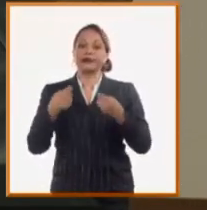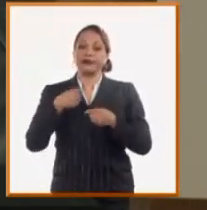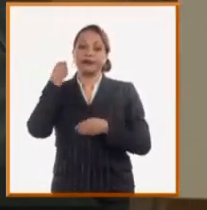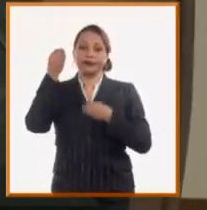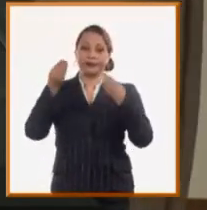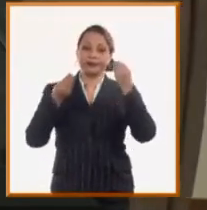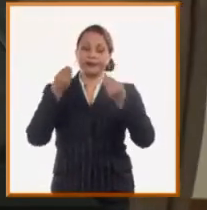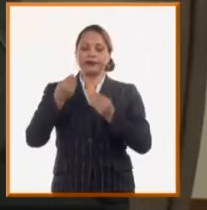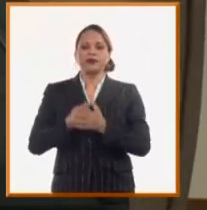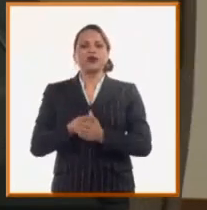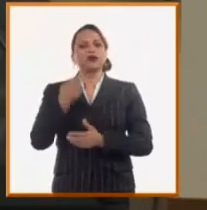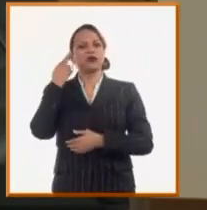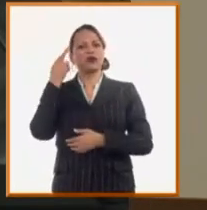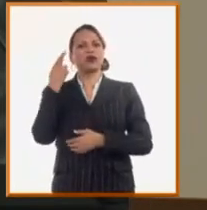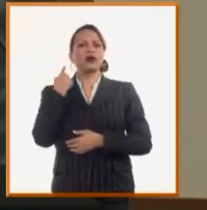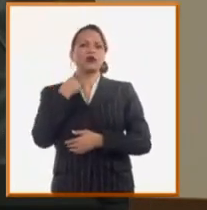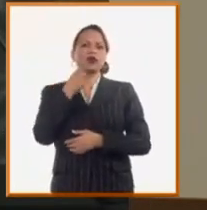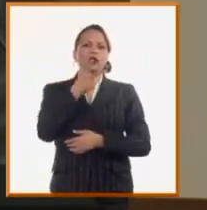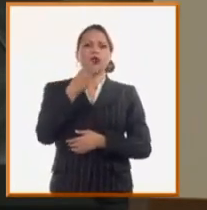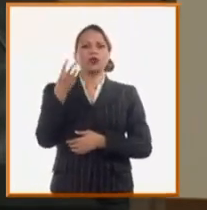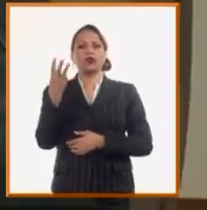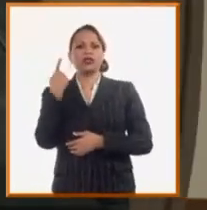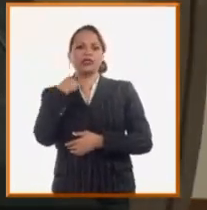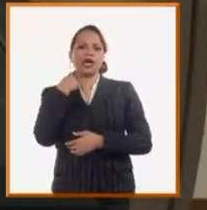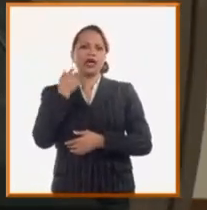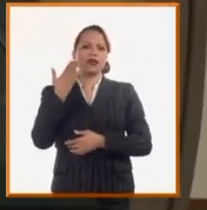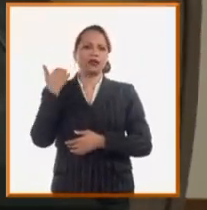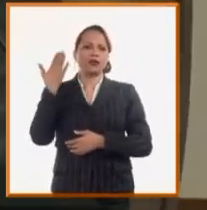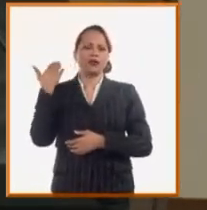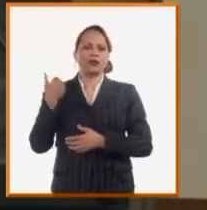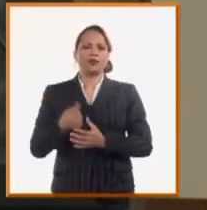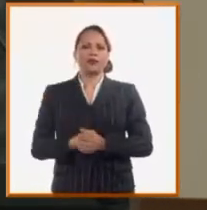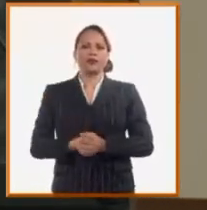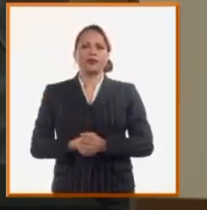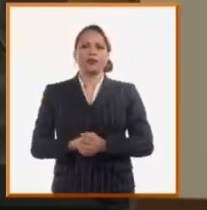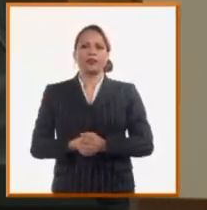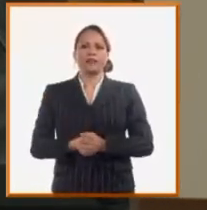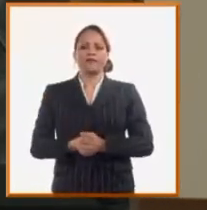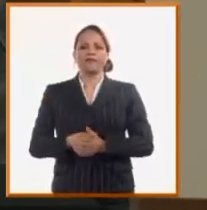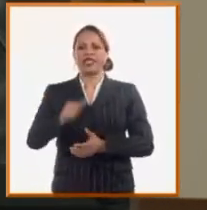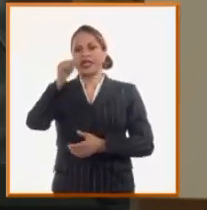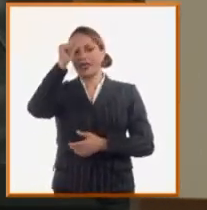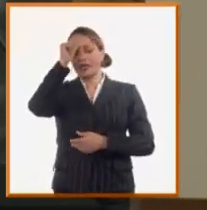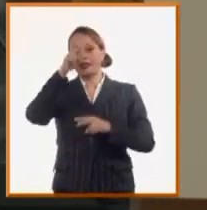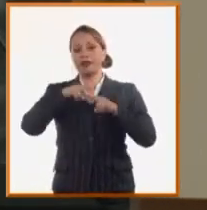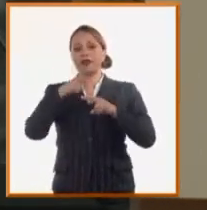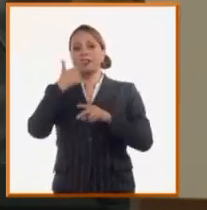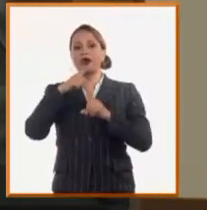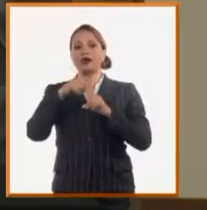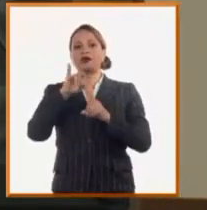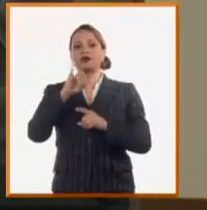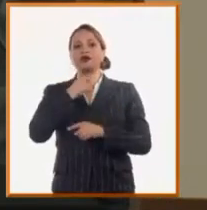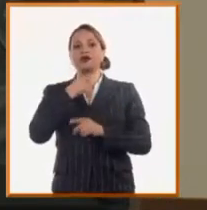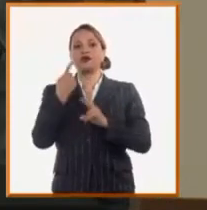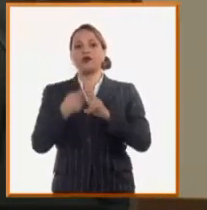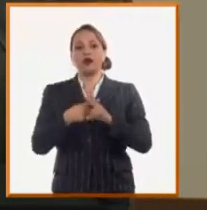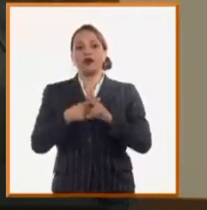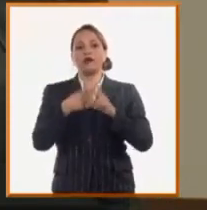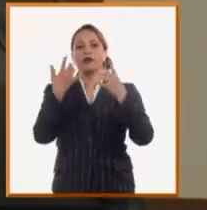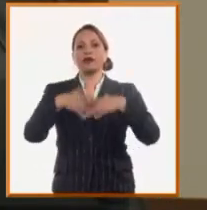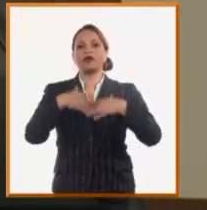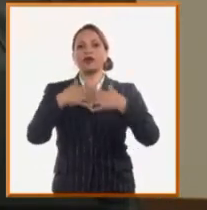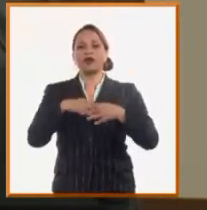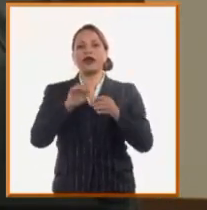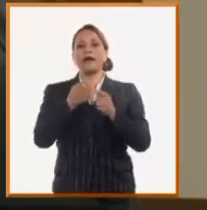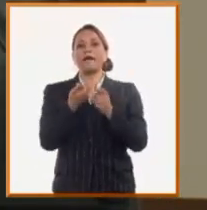Yo recuerdo que hace unos años, hace 2 o 3 años, yo creo que Indivatuey era la única entidad en Cuba que producía papa agroecológica con semilla